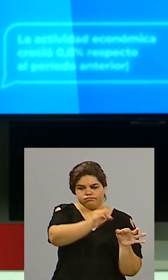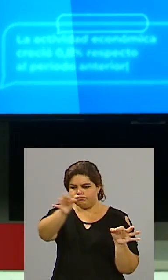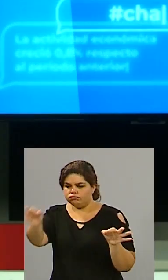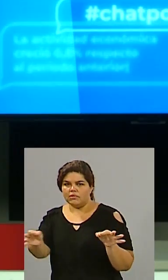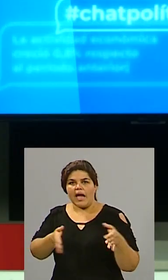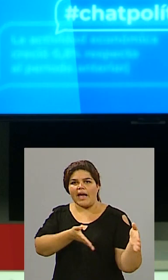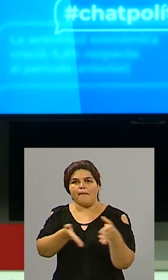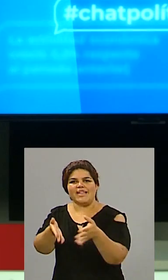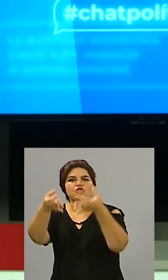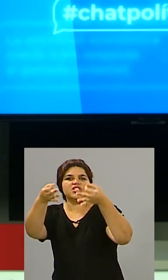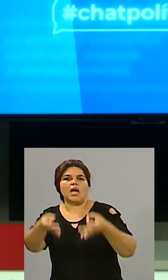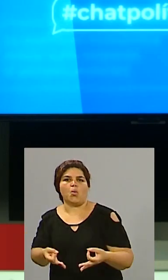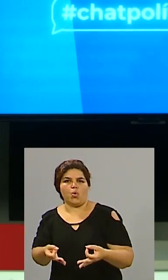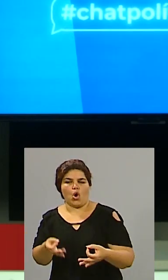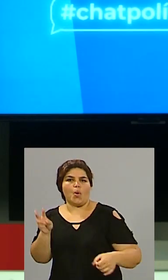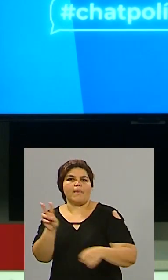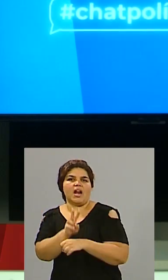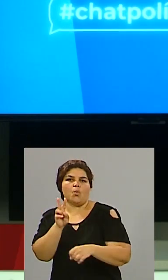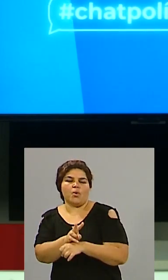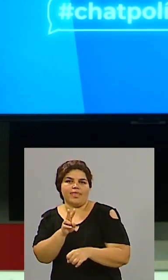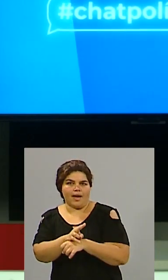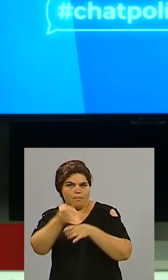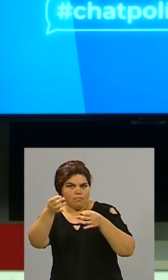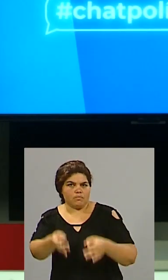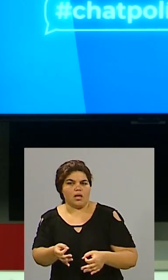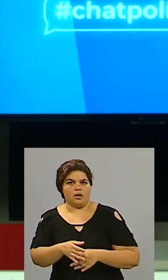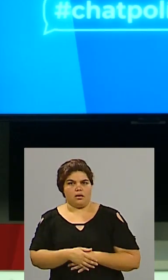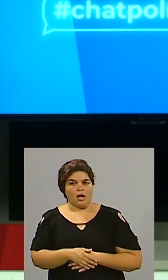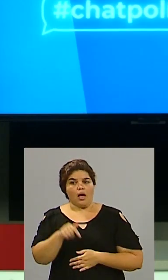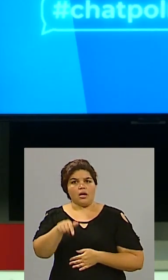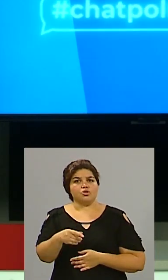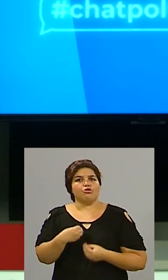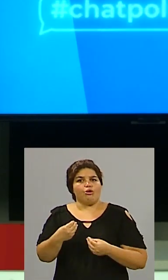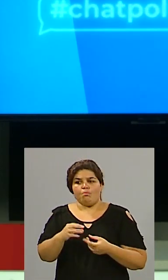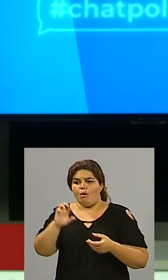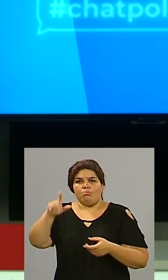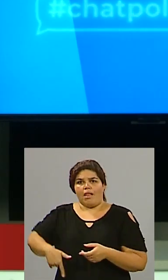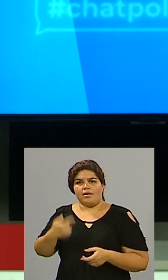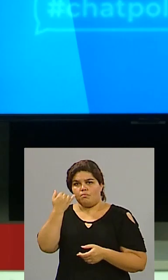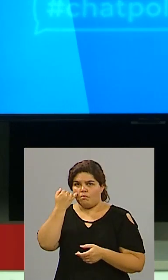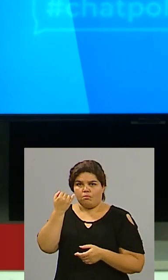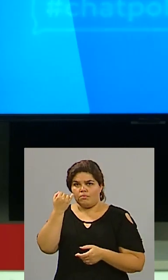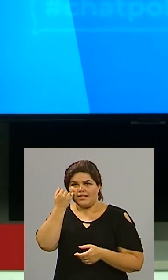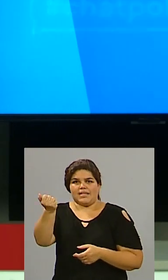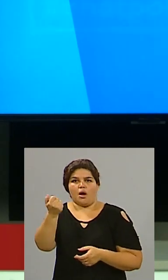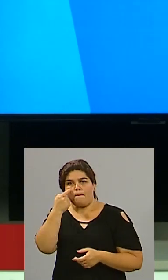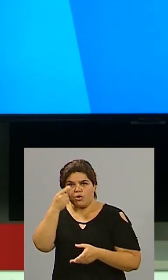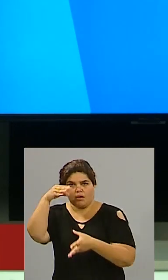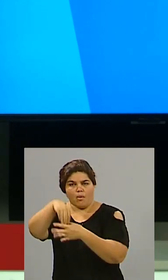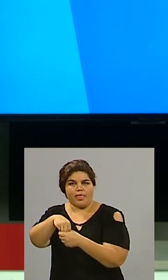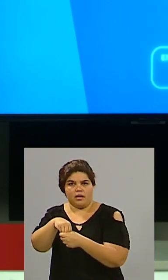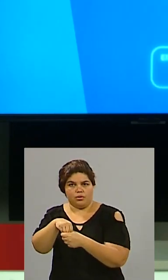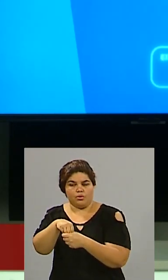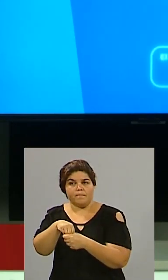Entonces, en un círculo virtuoso, tenemos que trabajar con ellos y también hace a